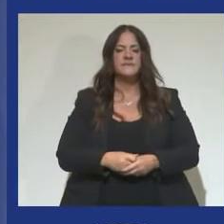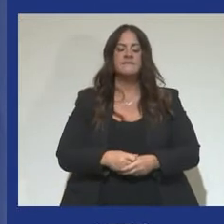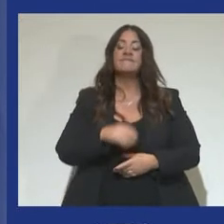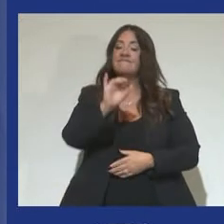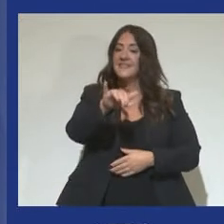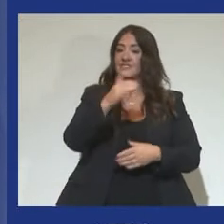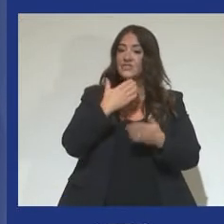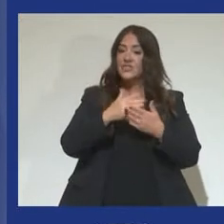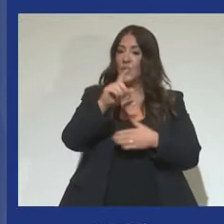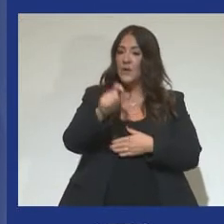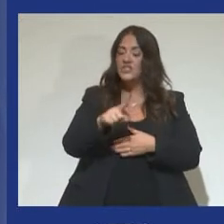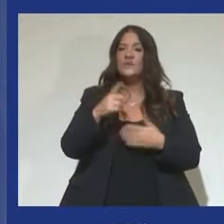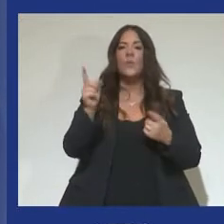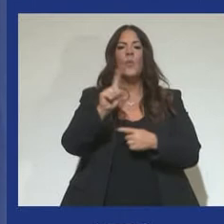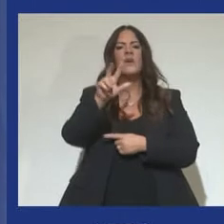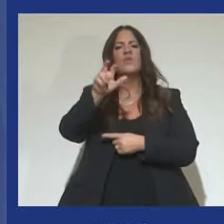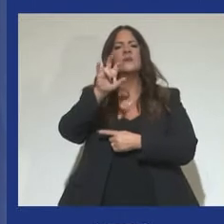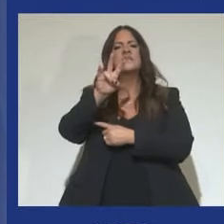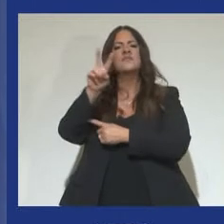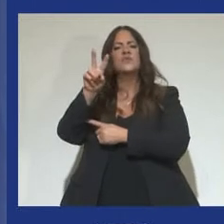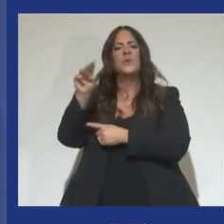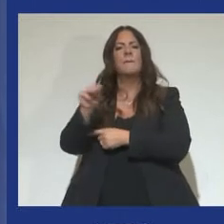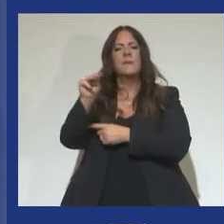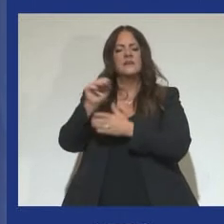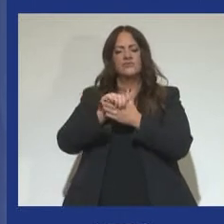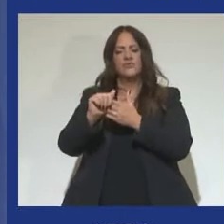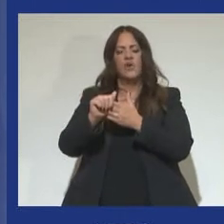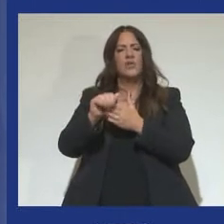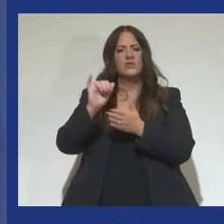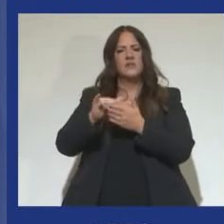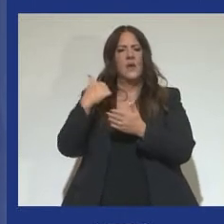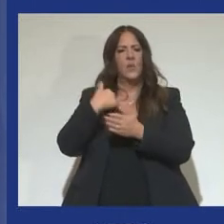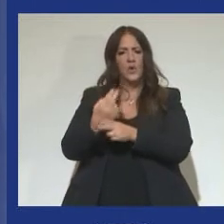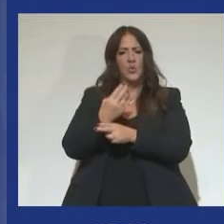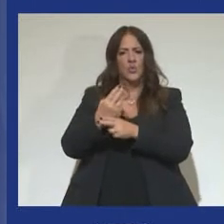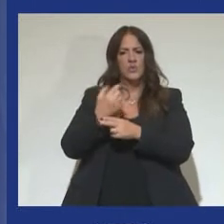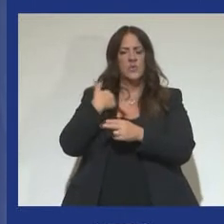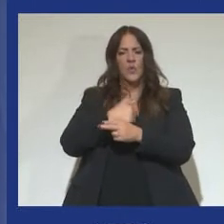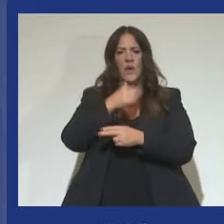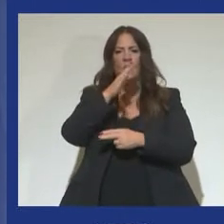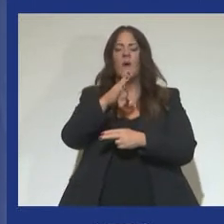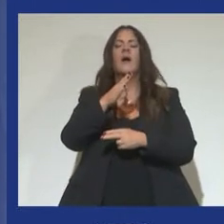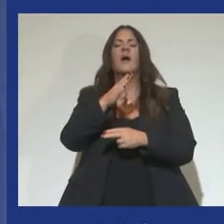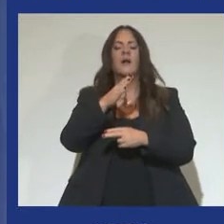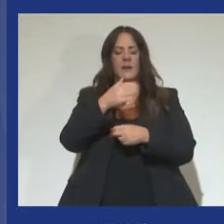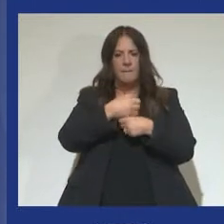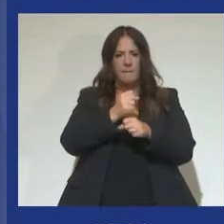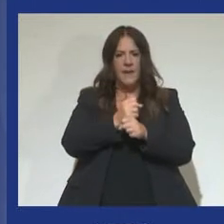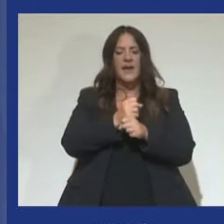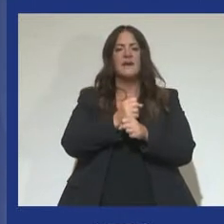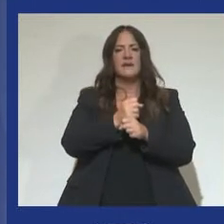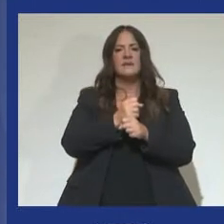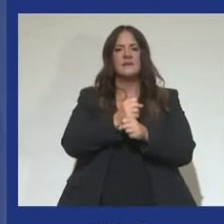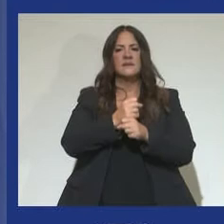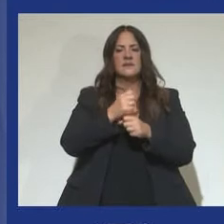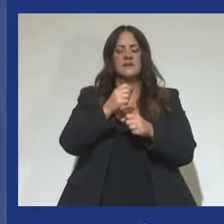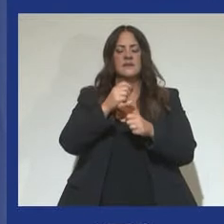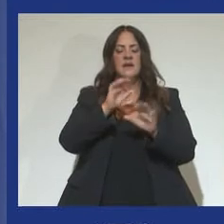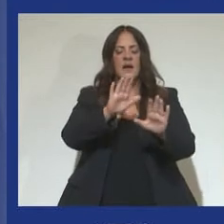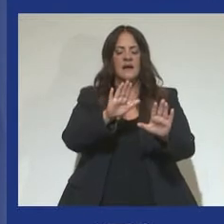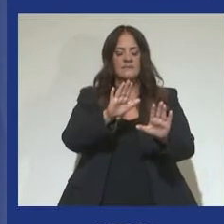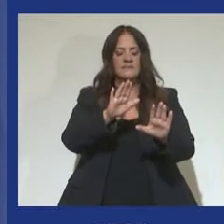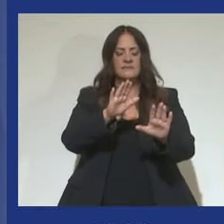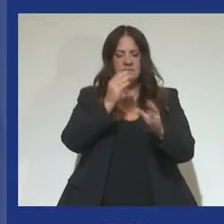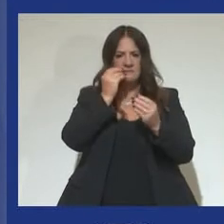de esa pregunta hace que los 72 millones de dólares es que vamos a crear puede hacer una referencia